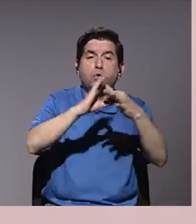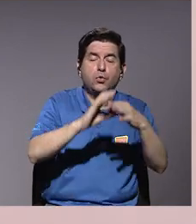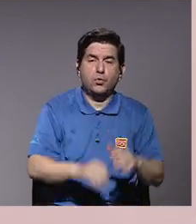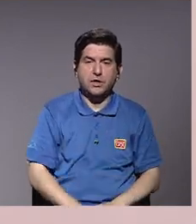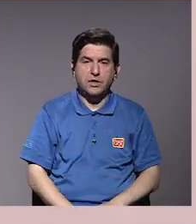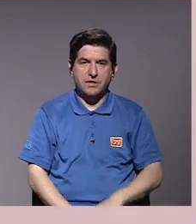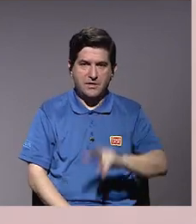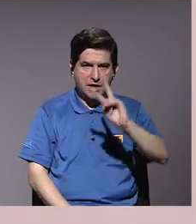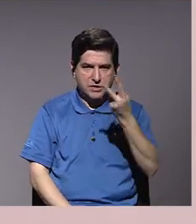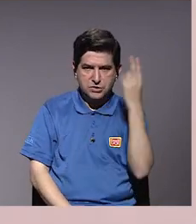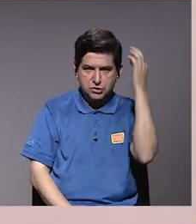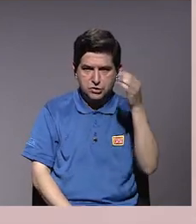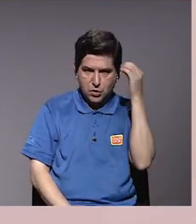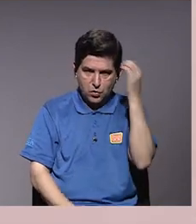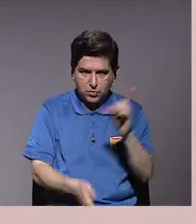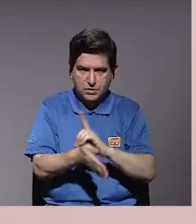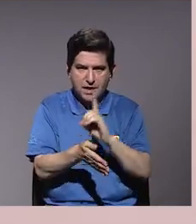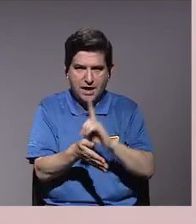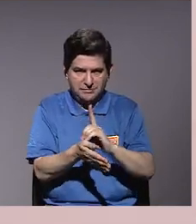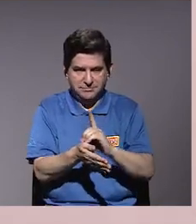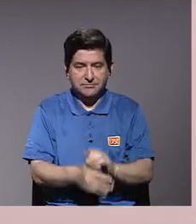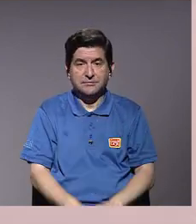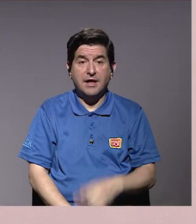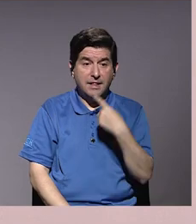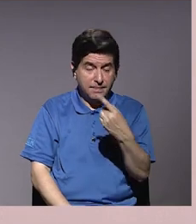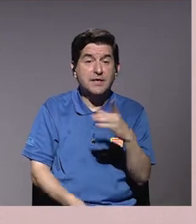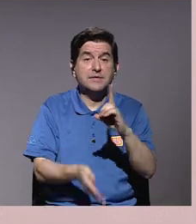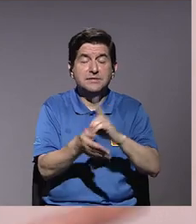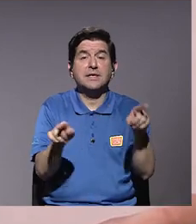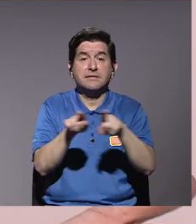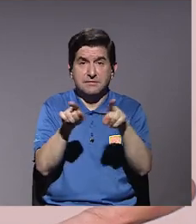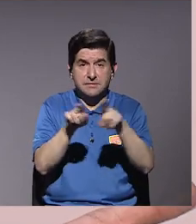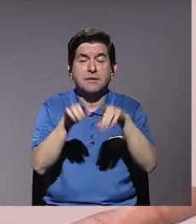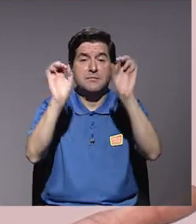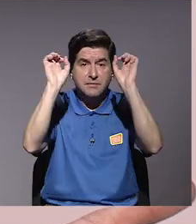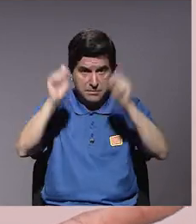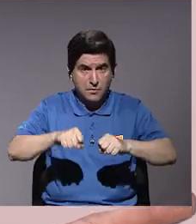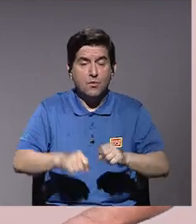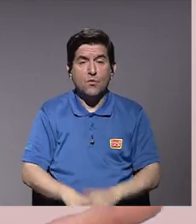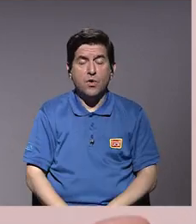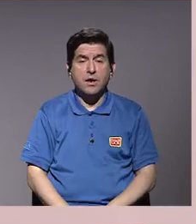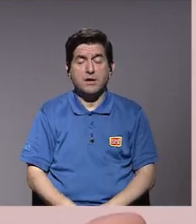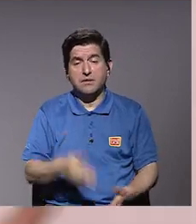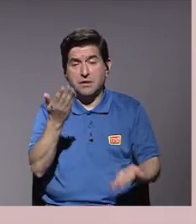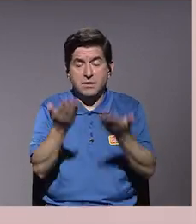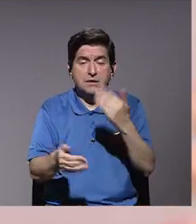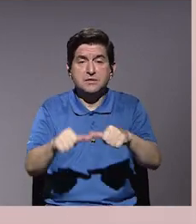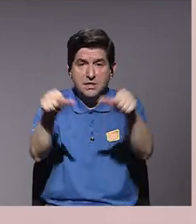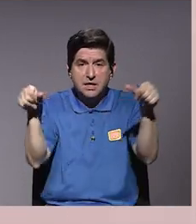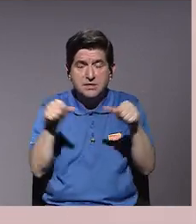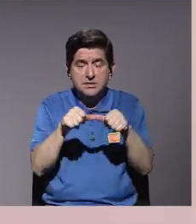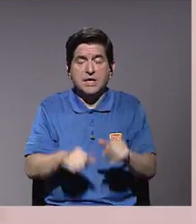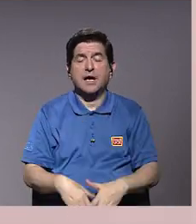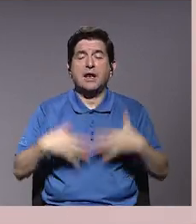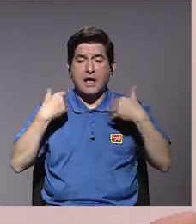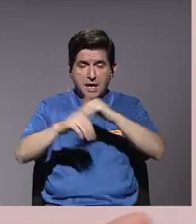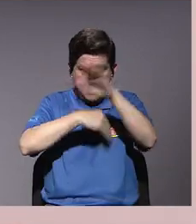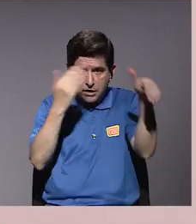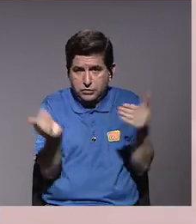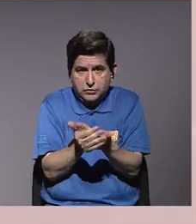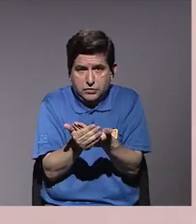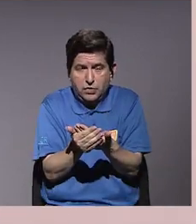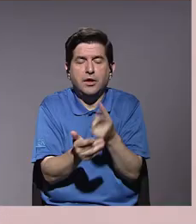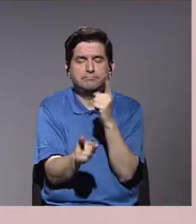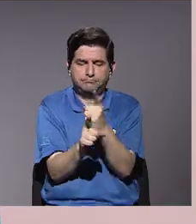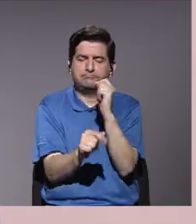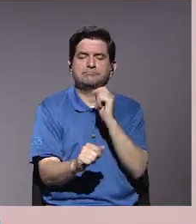y es a una segunda opinión médica, que aunque dice médica, también puede extenderse al tema de odontología. Okay, es en el área de la salud. En el área de la salud,